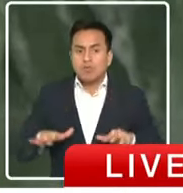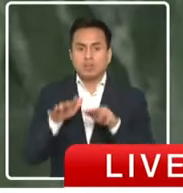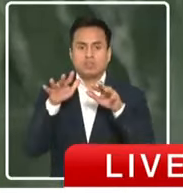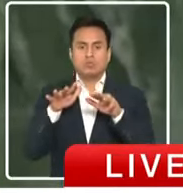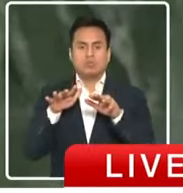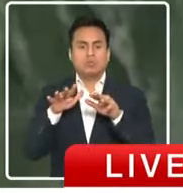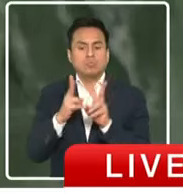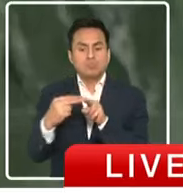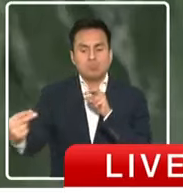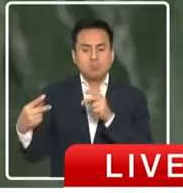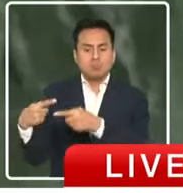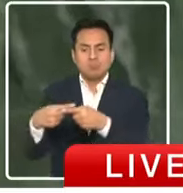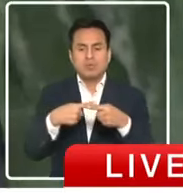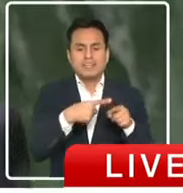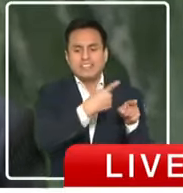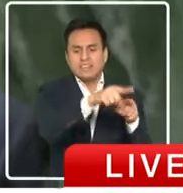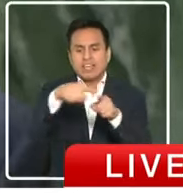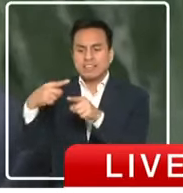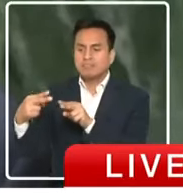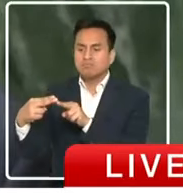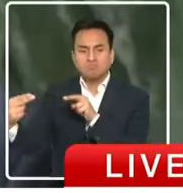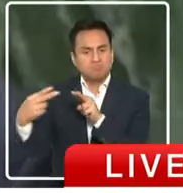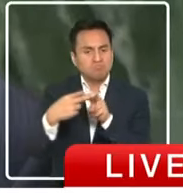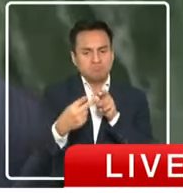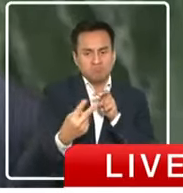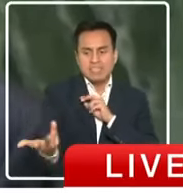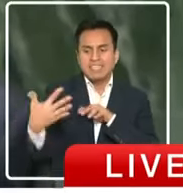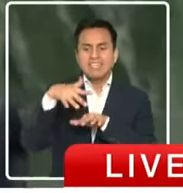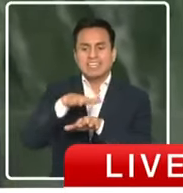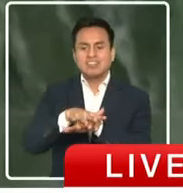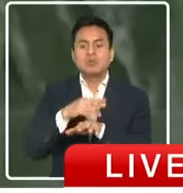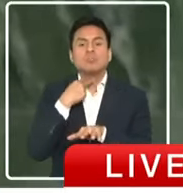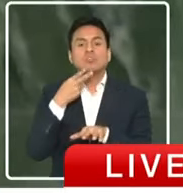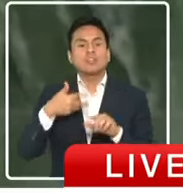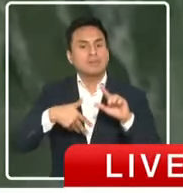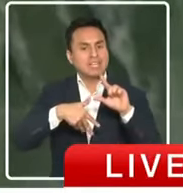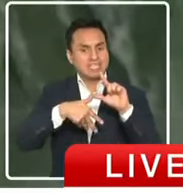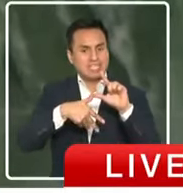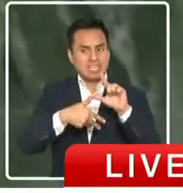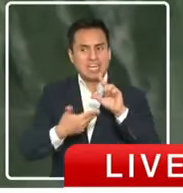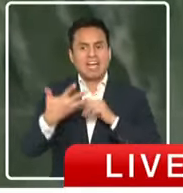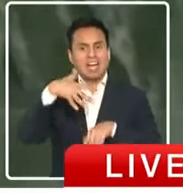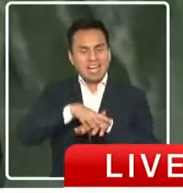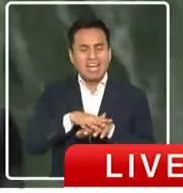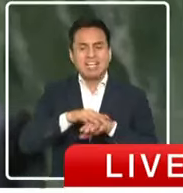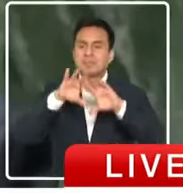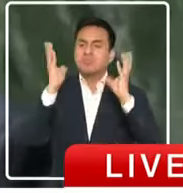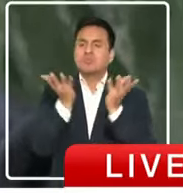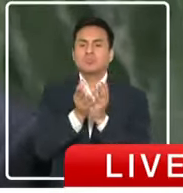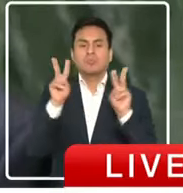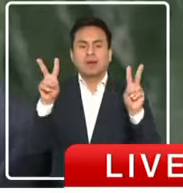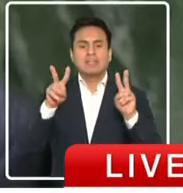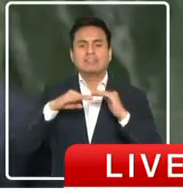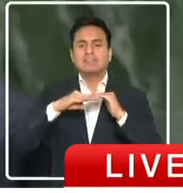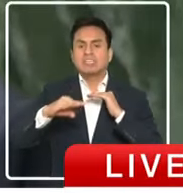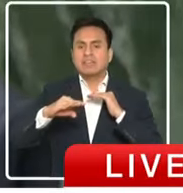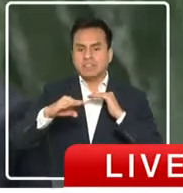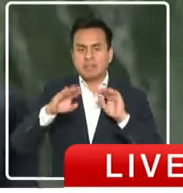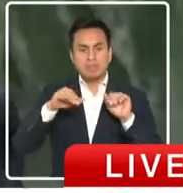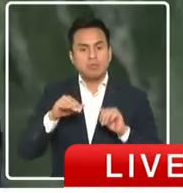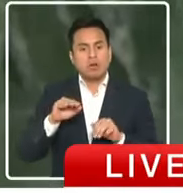construir puentes entre sociedades diversas, buscando la integración de las voces de América Latina y el mundo para promover la paz y la estabilidad, como